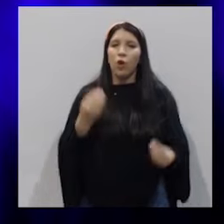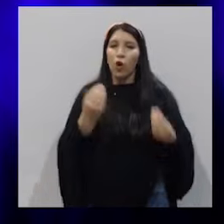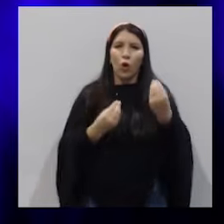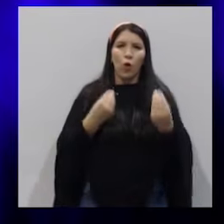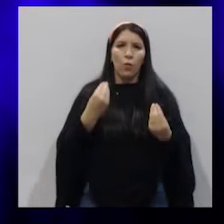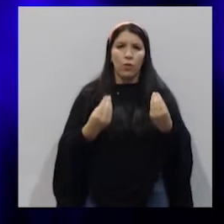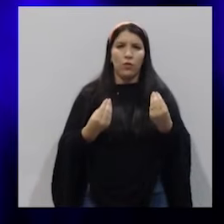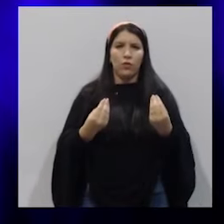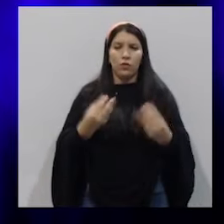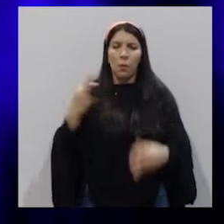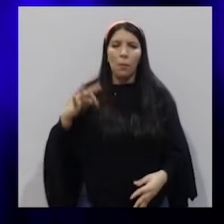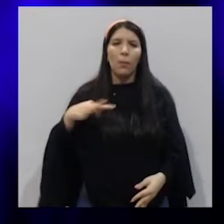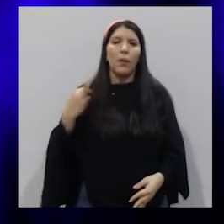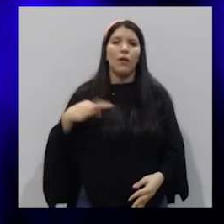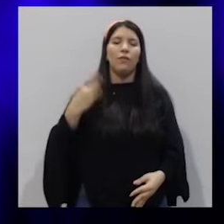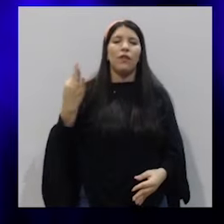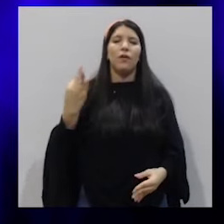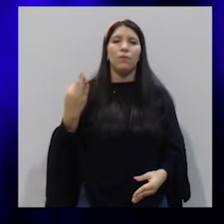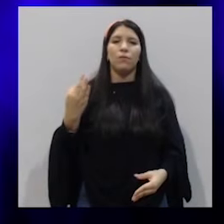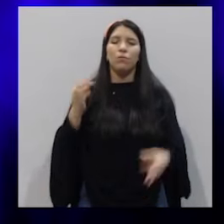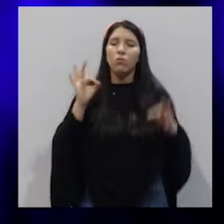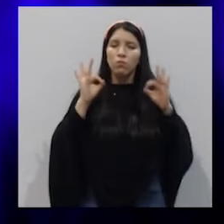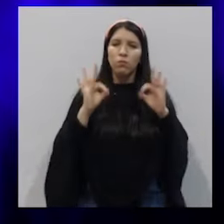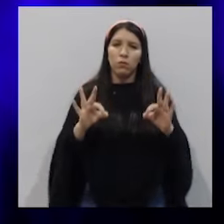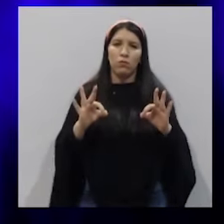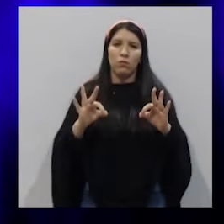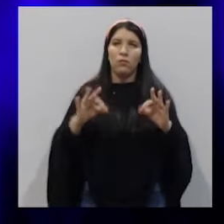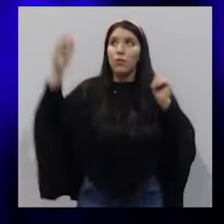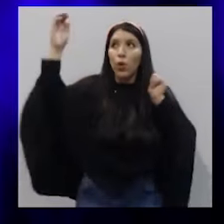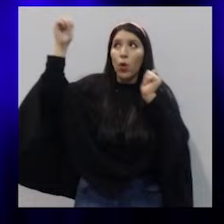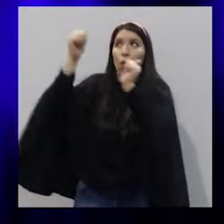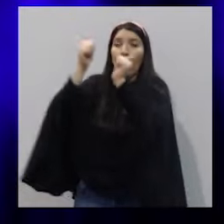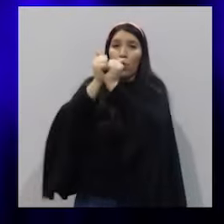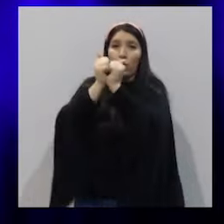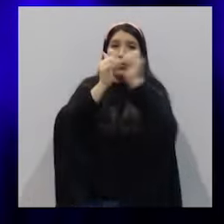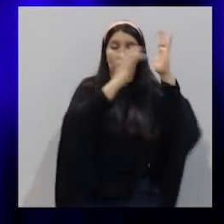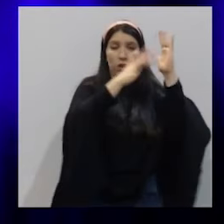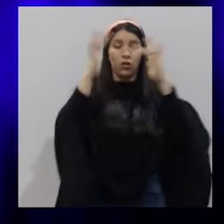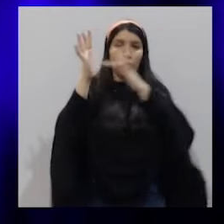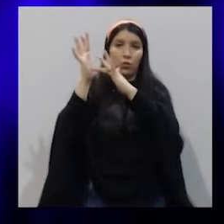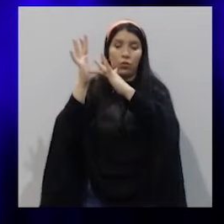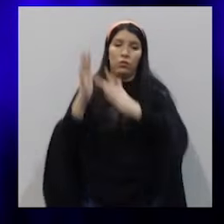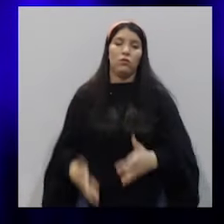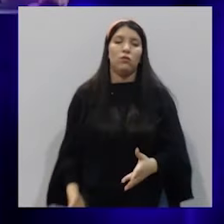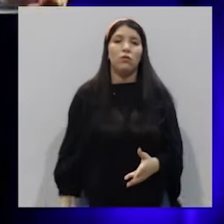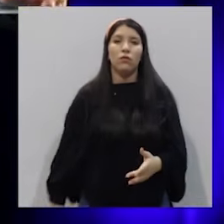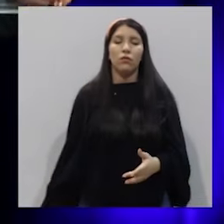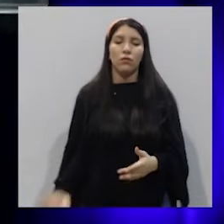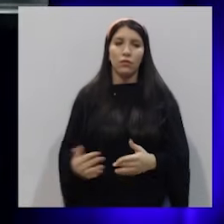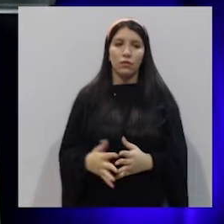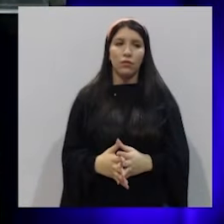firmes y ser valientes dice la palabra de dios el mateo 26 41